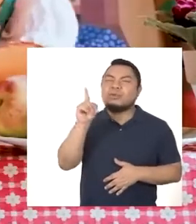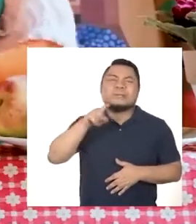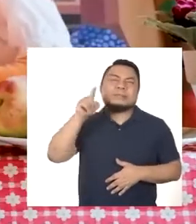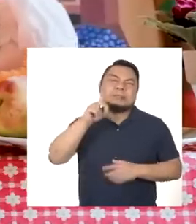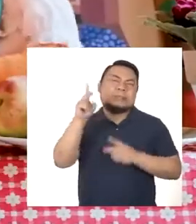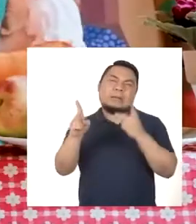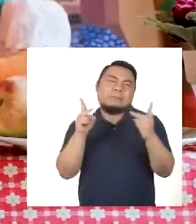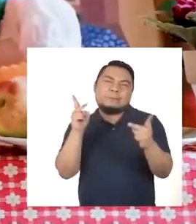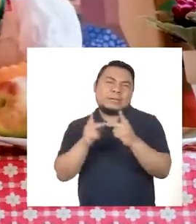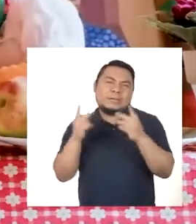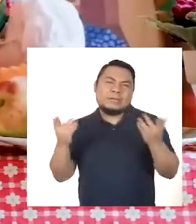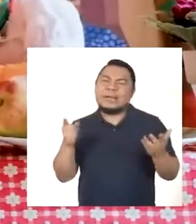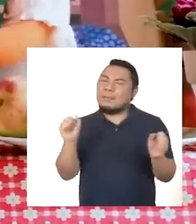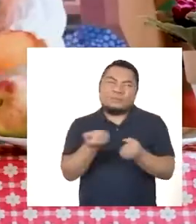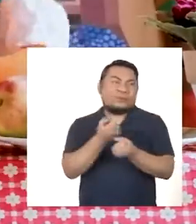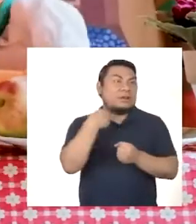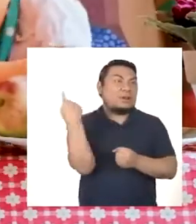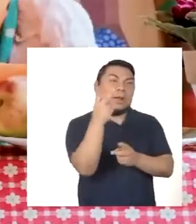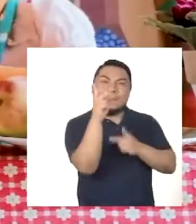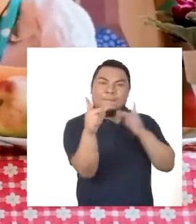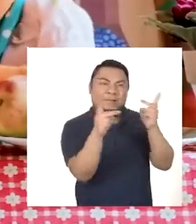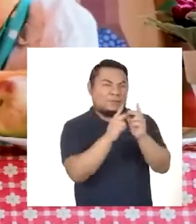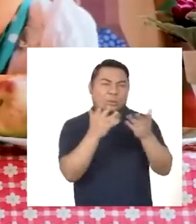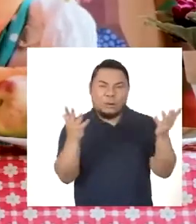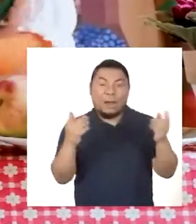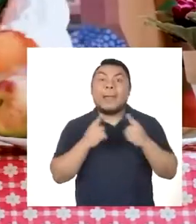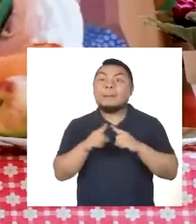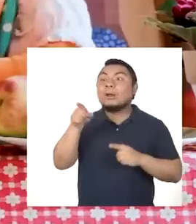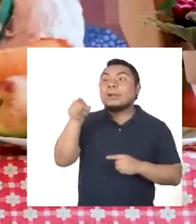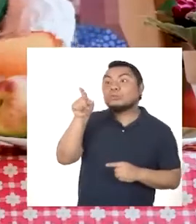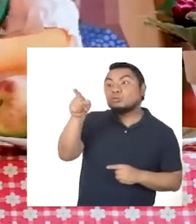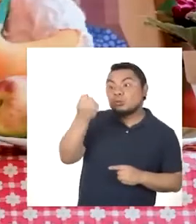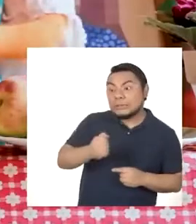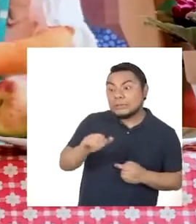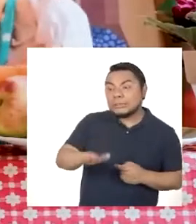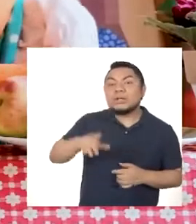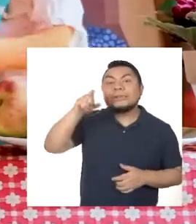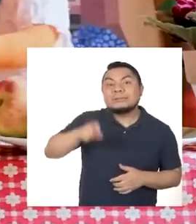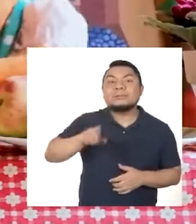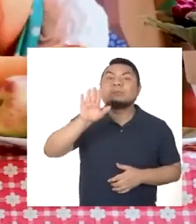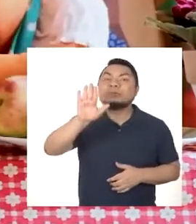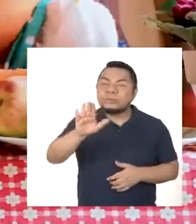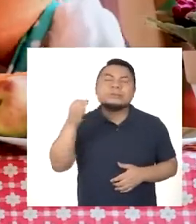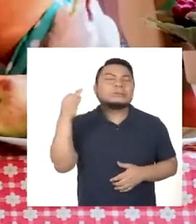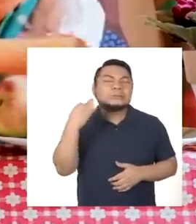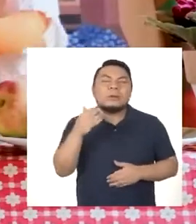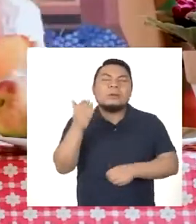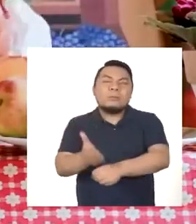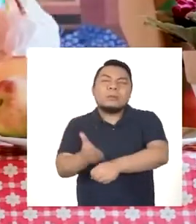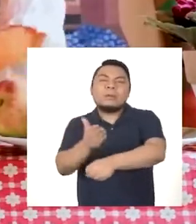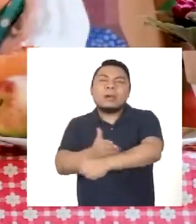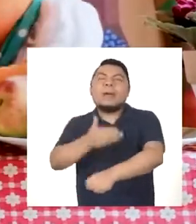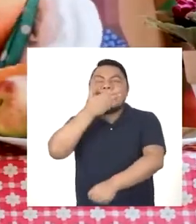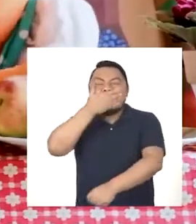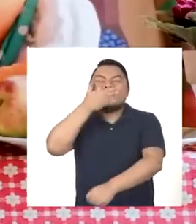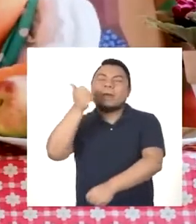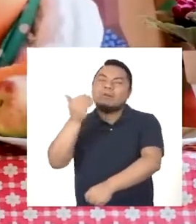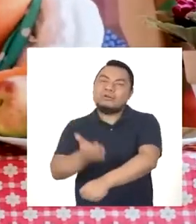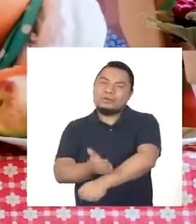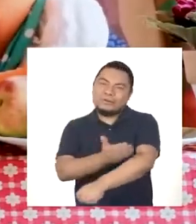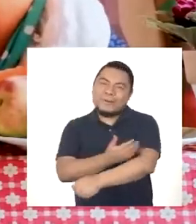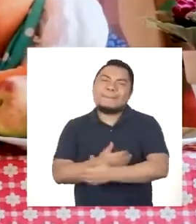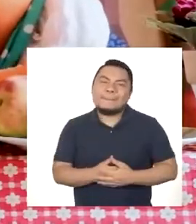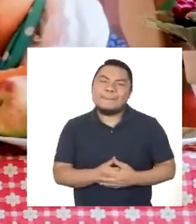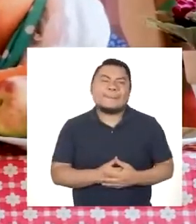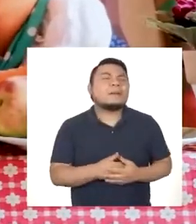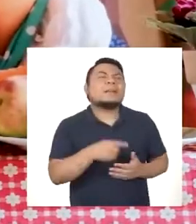perfecta, eso es imposible, pero lo que sí necesita es que cada vez seas un poco mejor. ¿Y qué